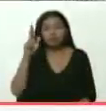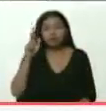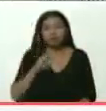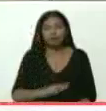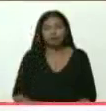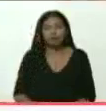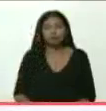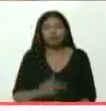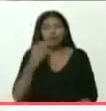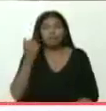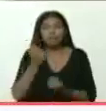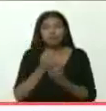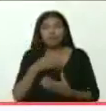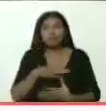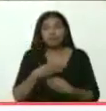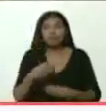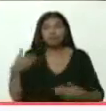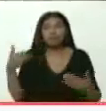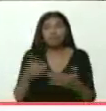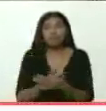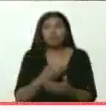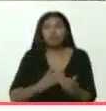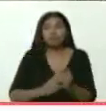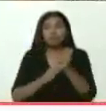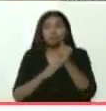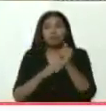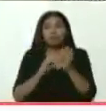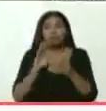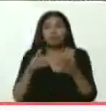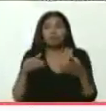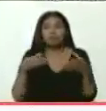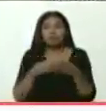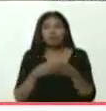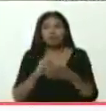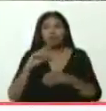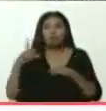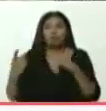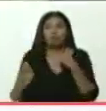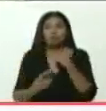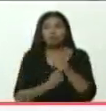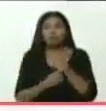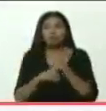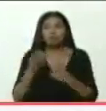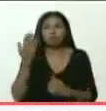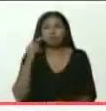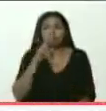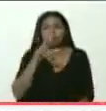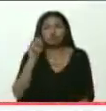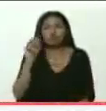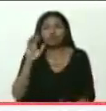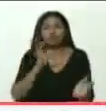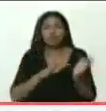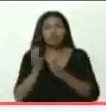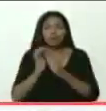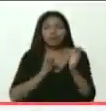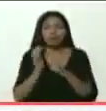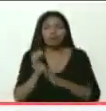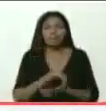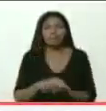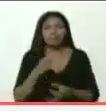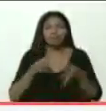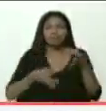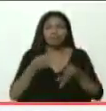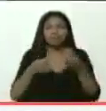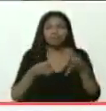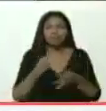Ramírez, quien apoyó el intento de golpe de Estado dirigido por el parlamentario Juan Guaidó el pasado 30 de abril para el Tribunal